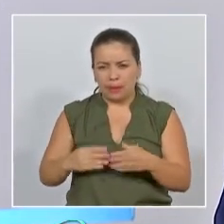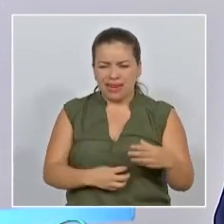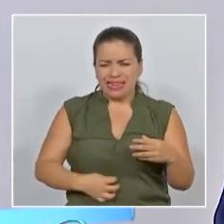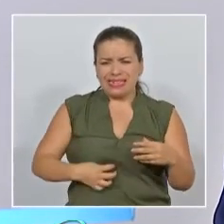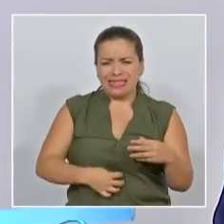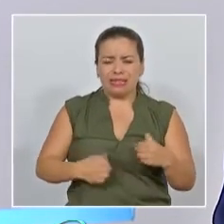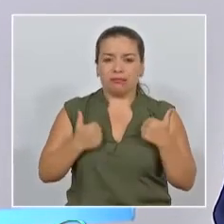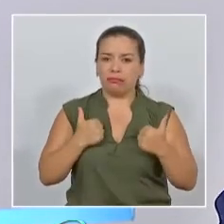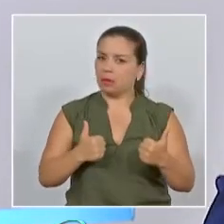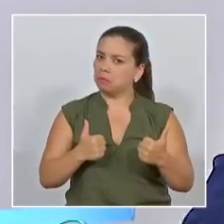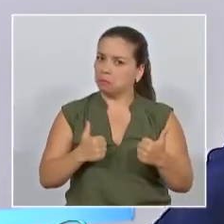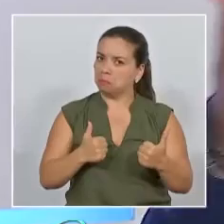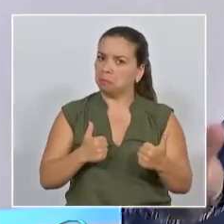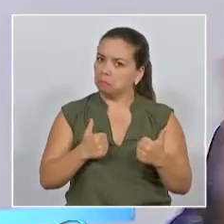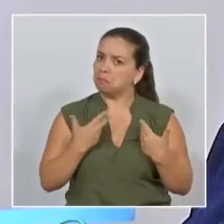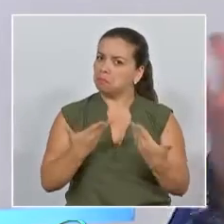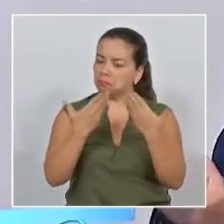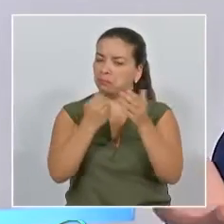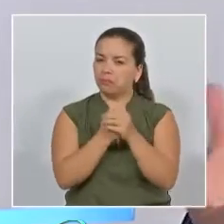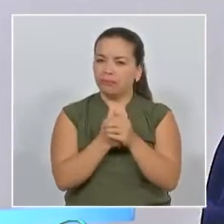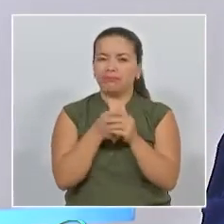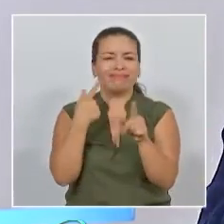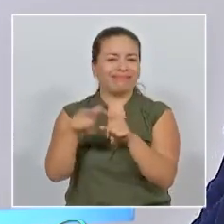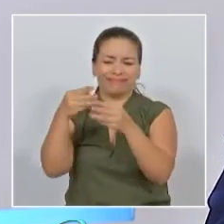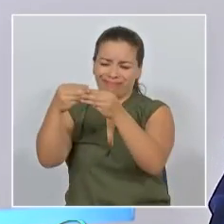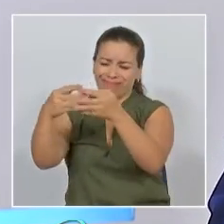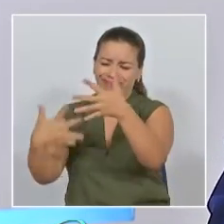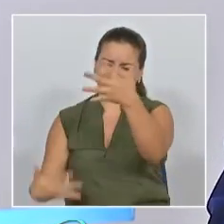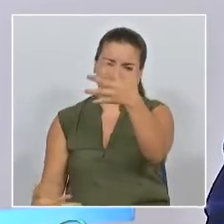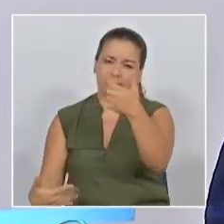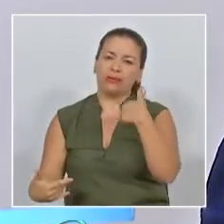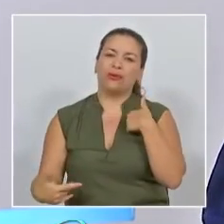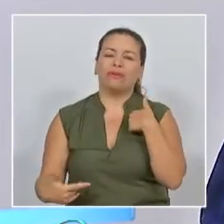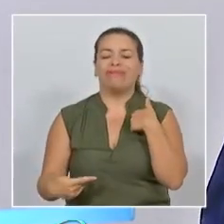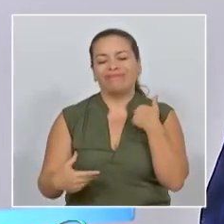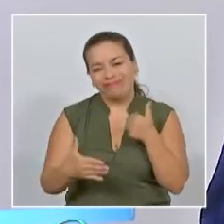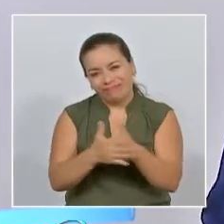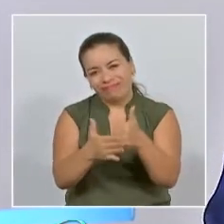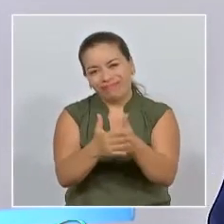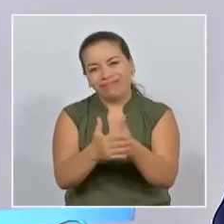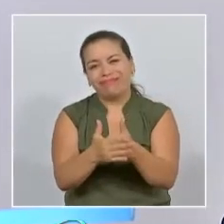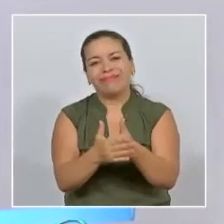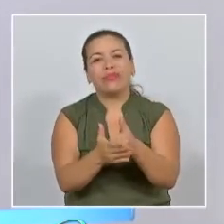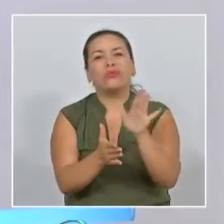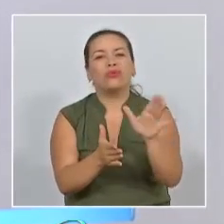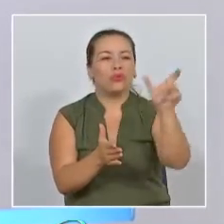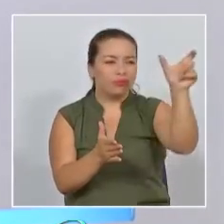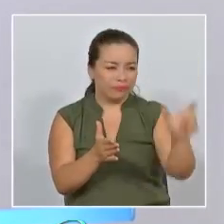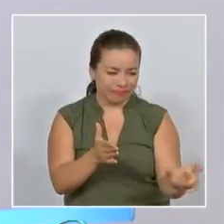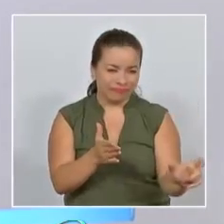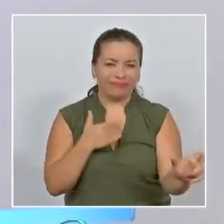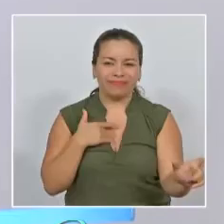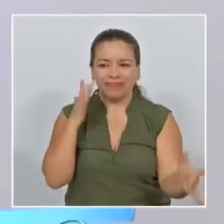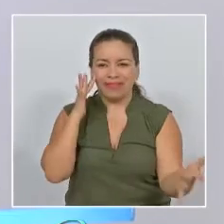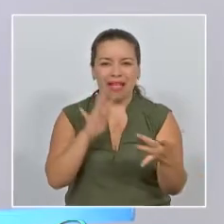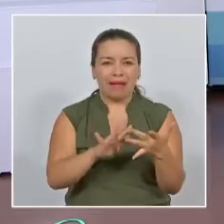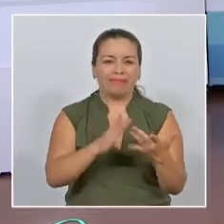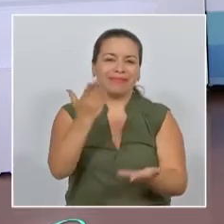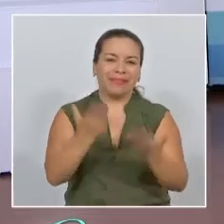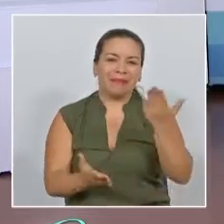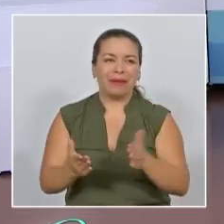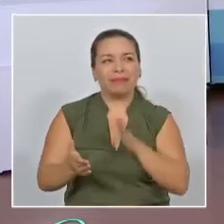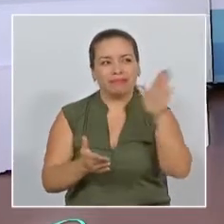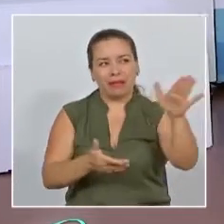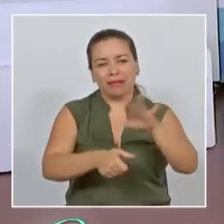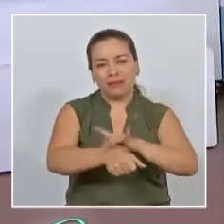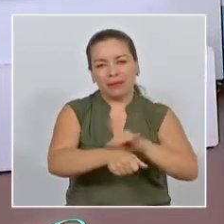gastritis. Y hay mucho, un conjunto de cosas, pero vuelvo y repito, eso lo define la consulta médica. ¿Qué diferencia hay